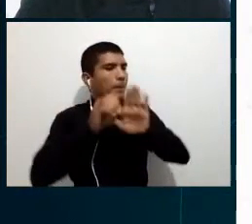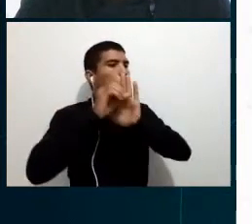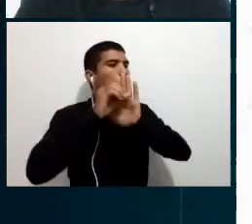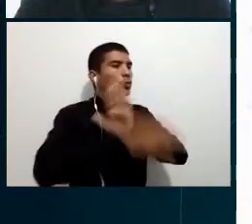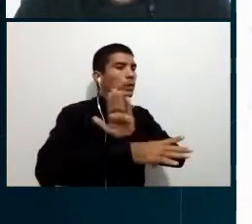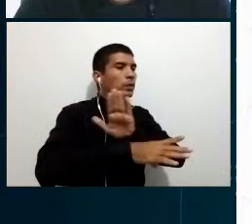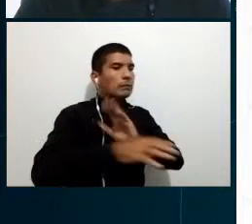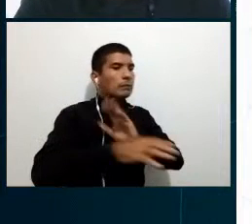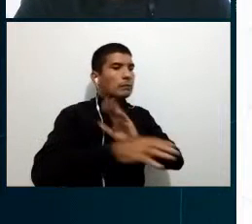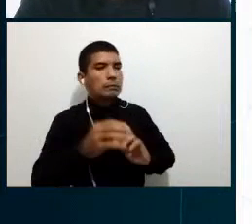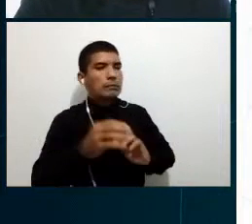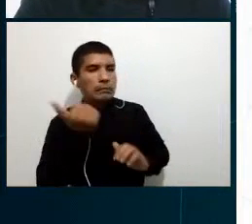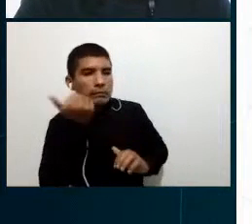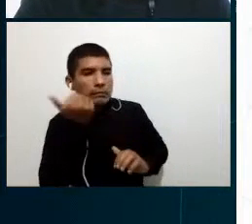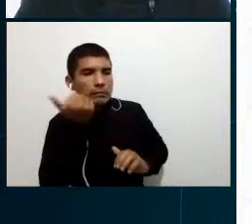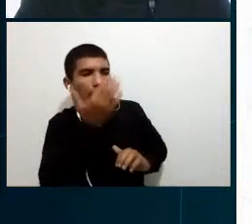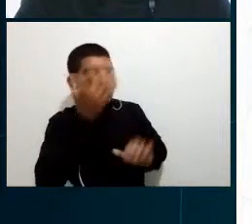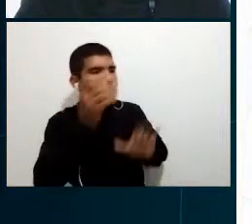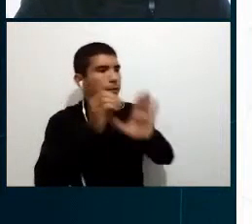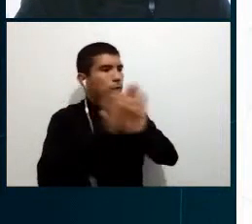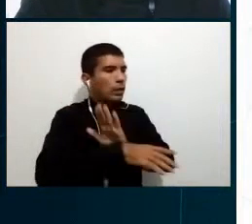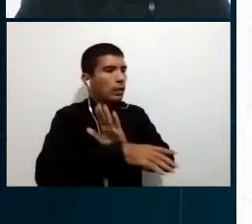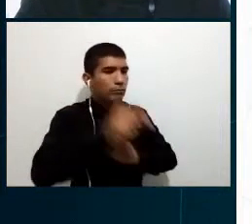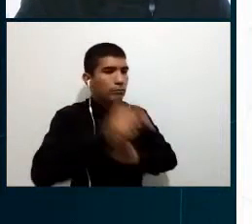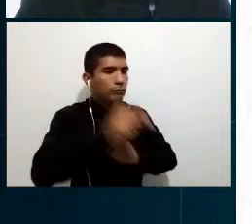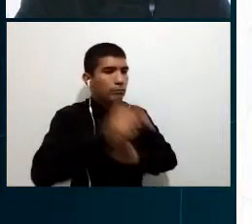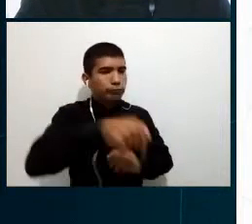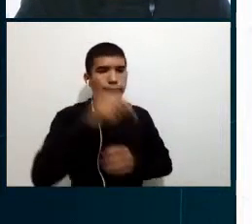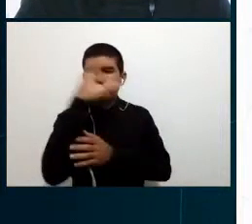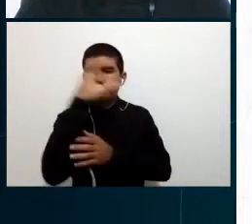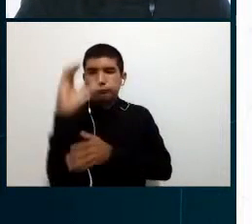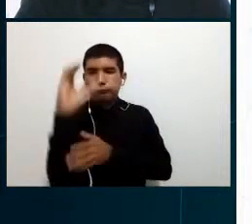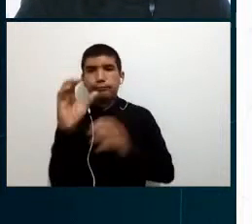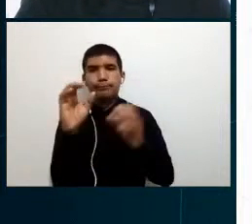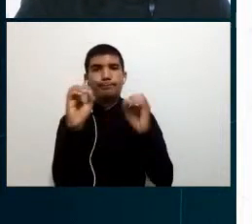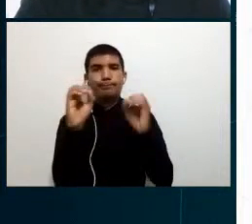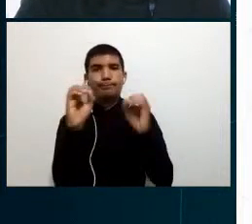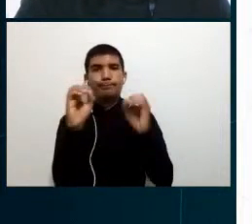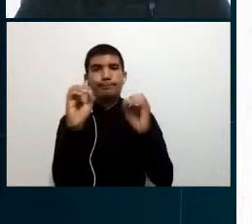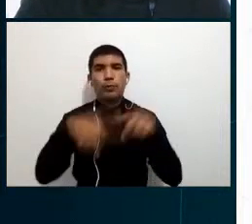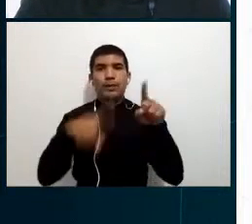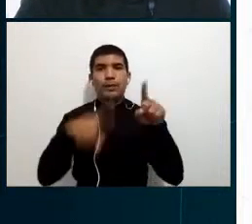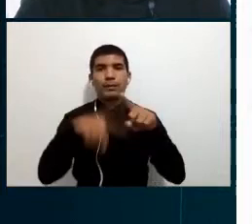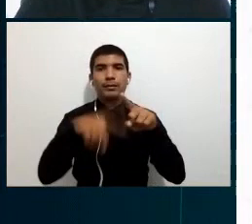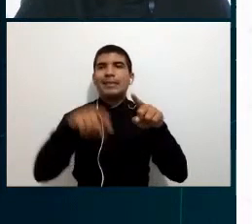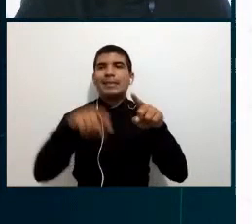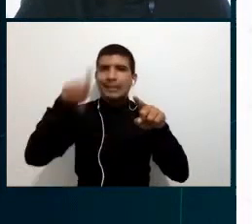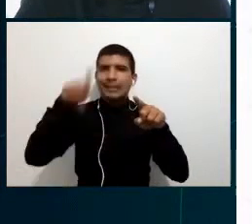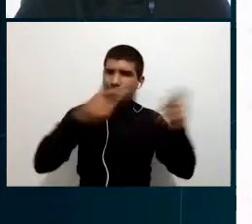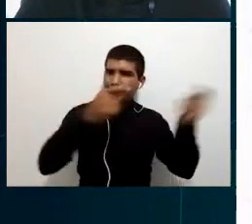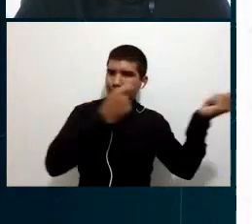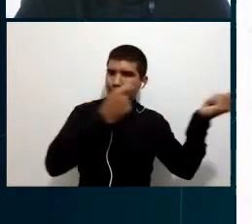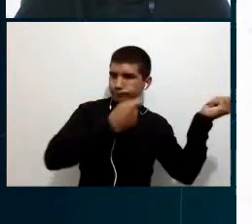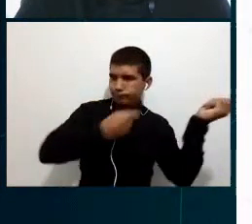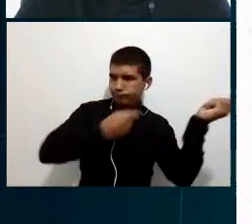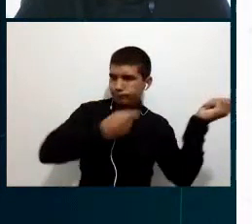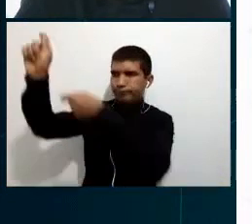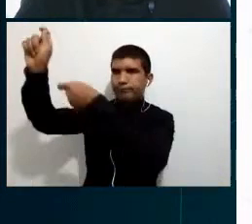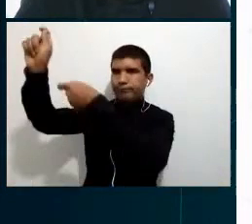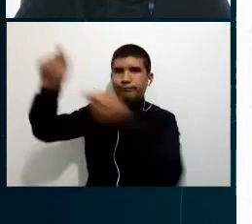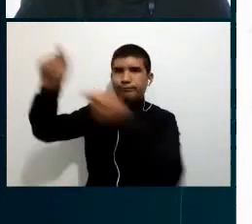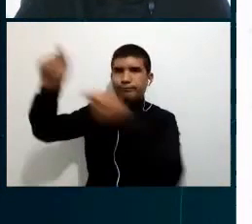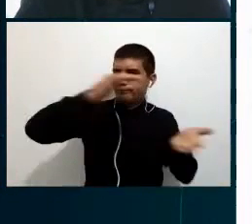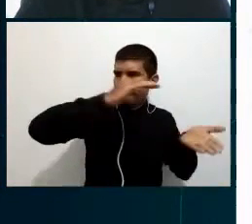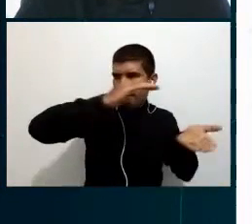una exportación de este gas, lo que implica unos costos elevados debido pues a